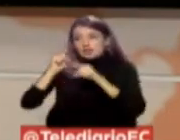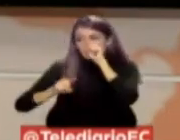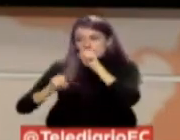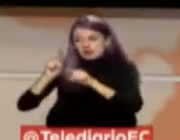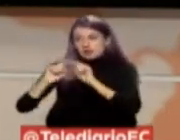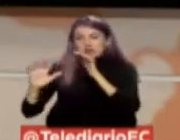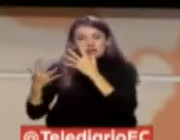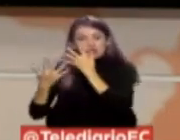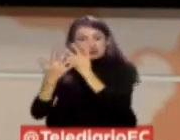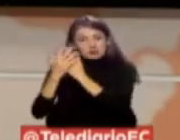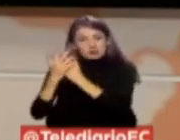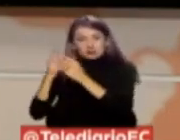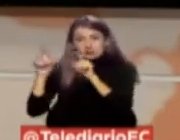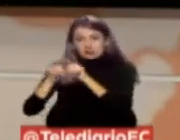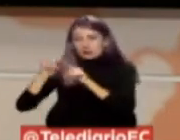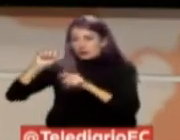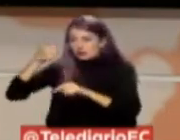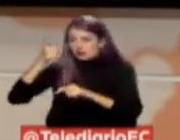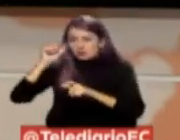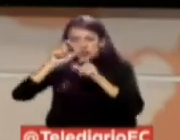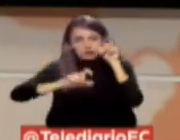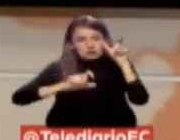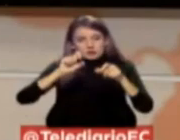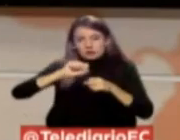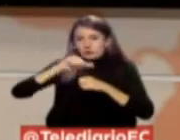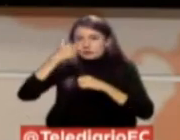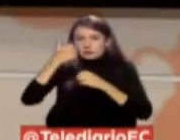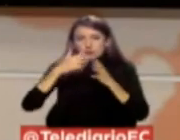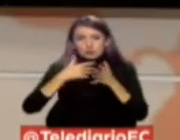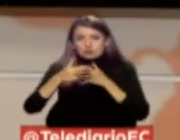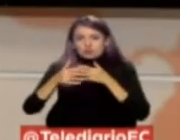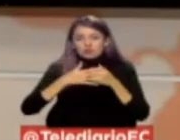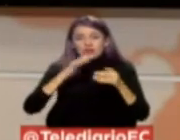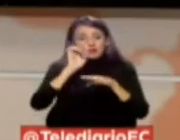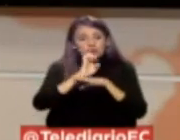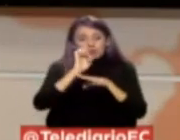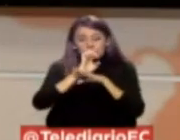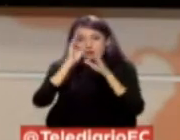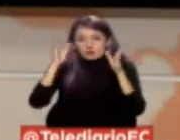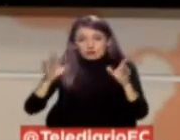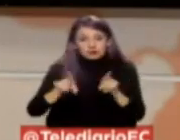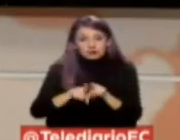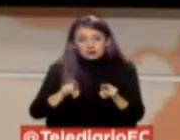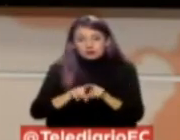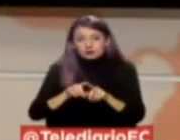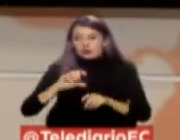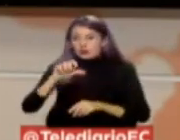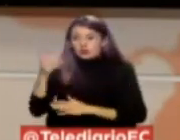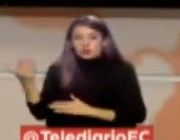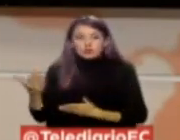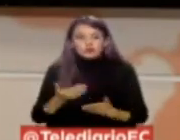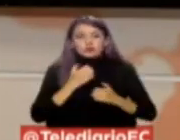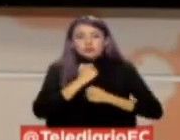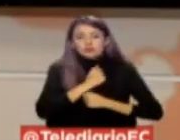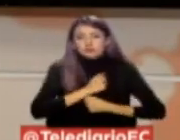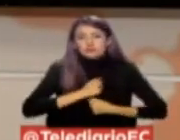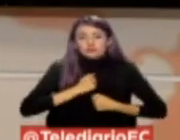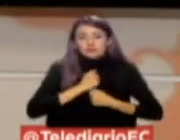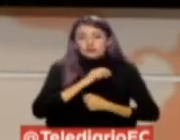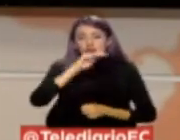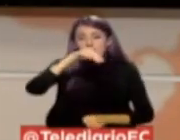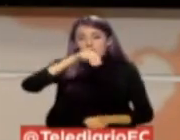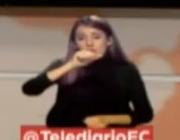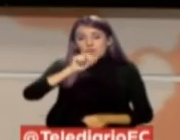tienen que ser encarcelados, igual que cualquier persona en cualquier país, igual que un ecuatoriano. Y ese es el otro evento triste de la semana pasada, el tema de